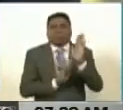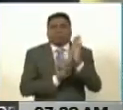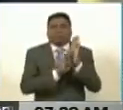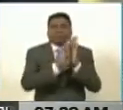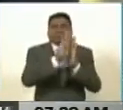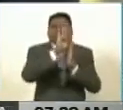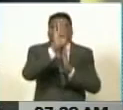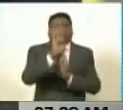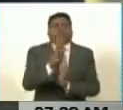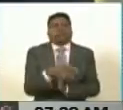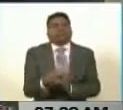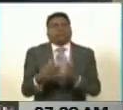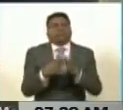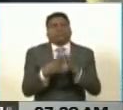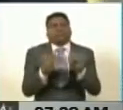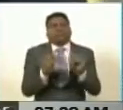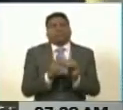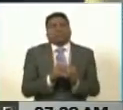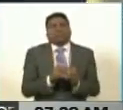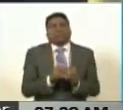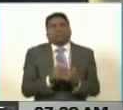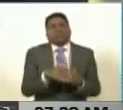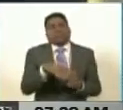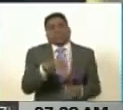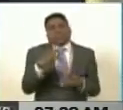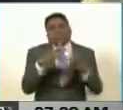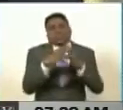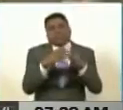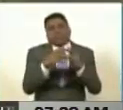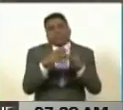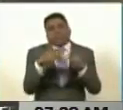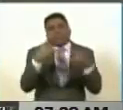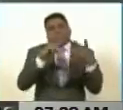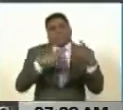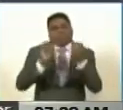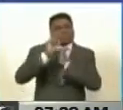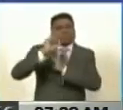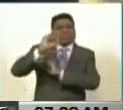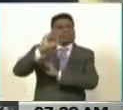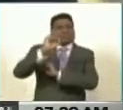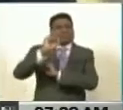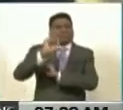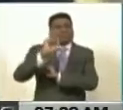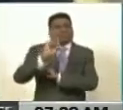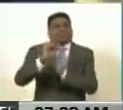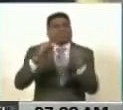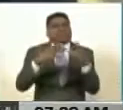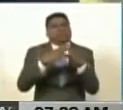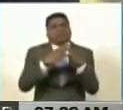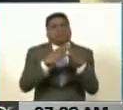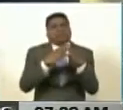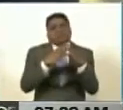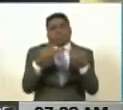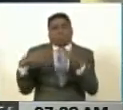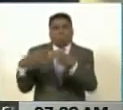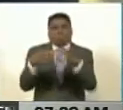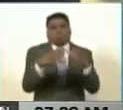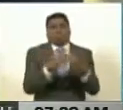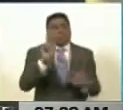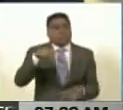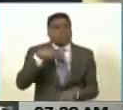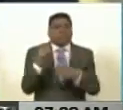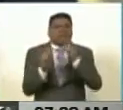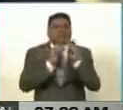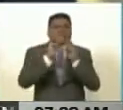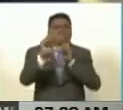sustancial, estructural, de acciones defensoriales a todos los niveles. Mañana, por cierto, nosotros vamos a dar una rueda de